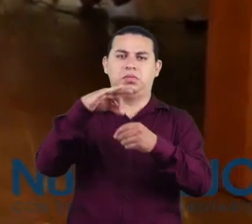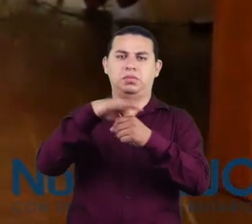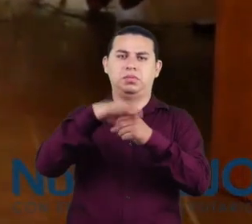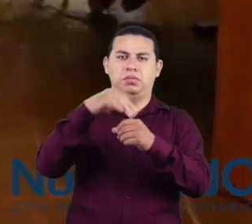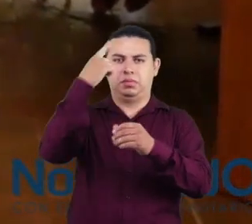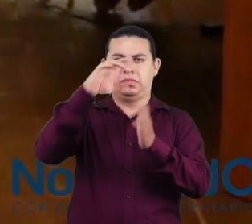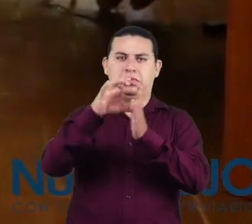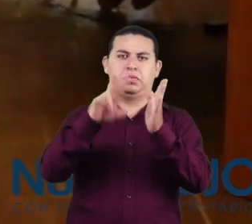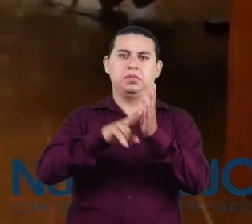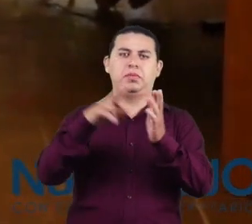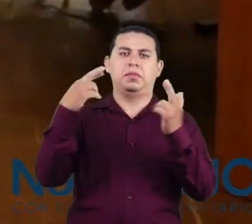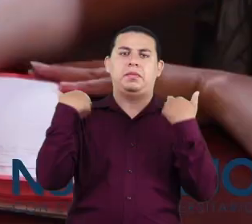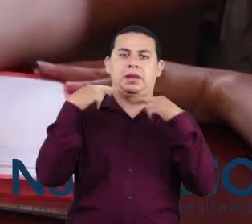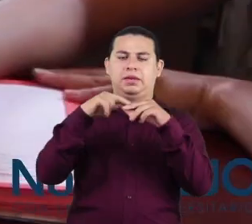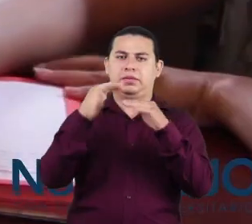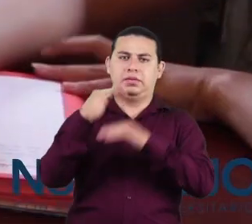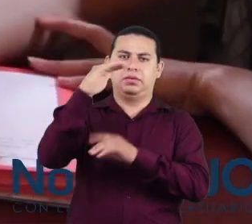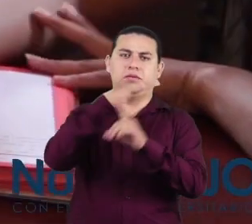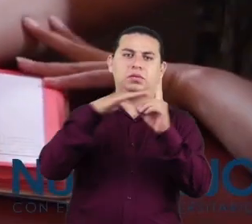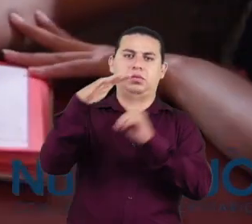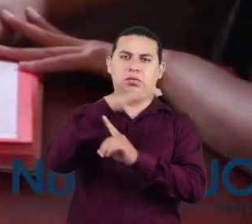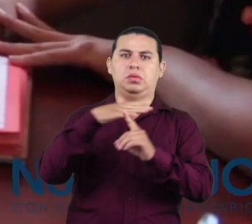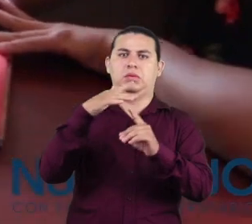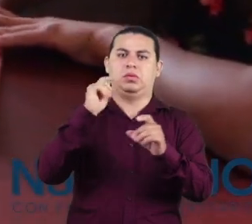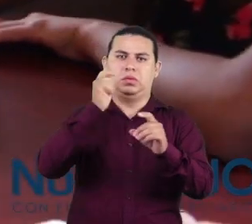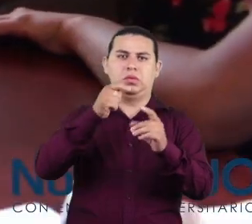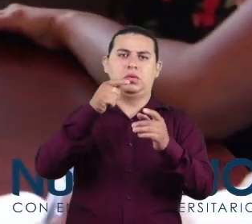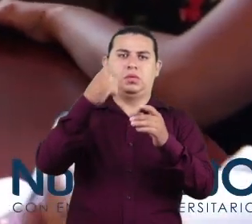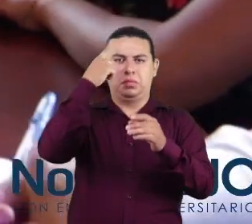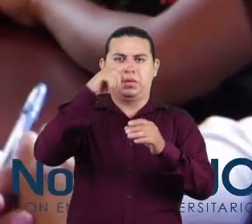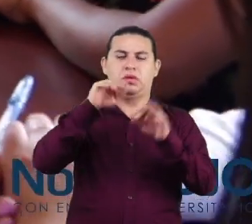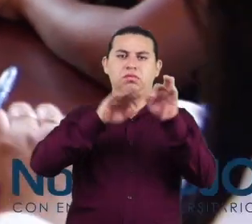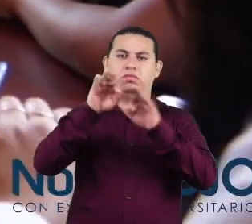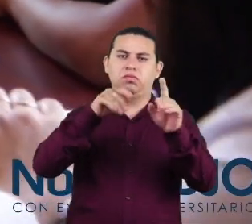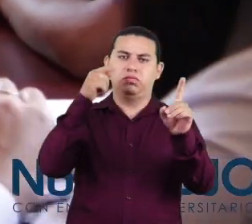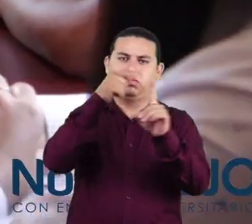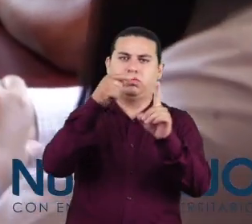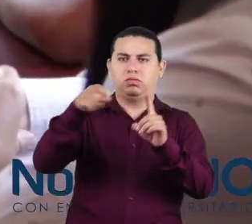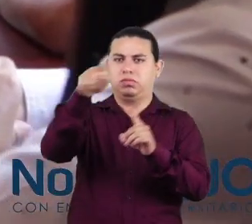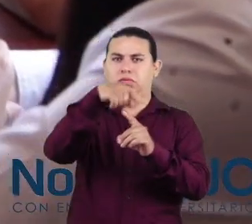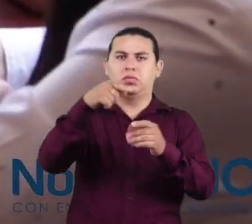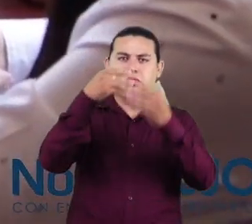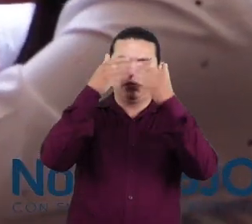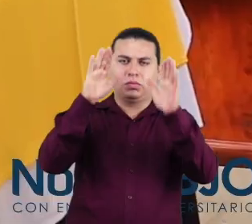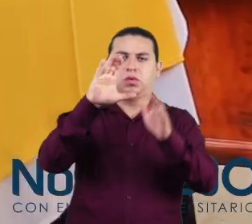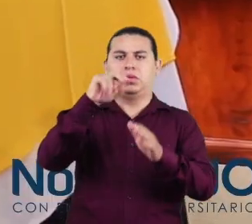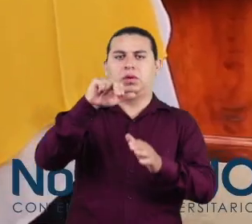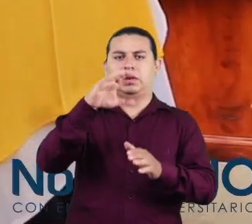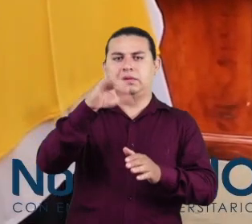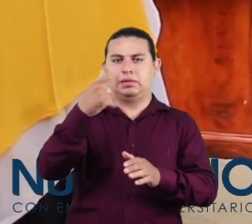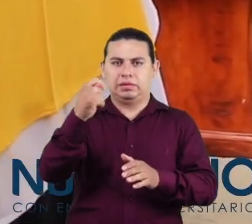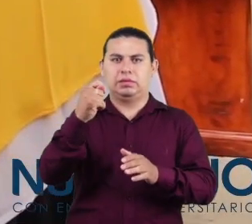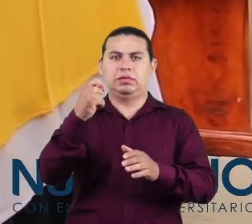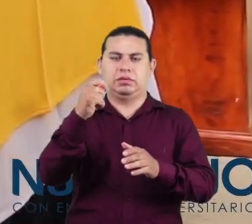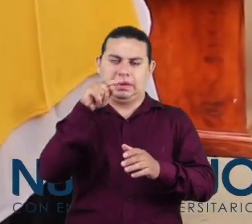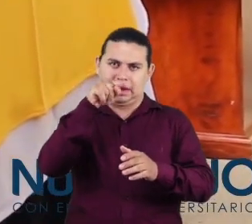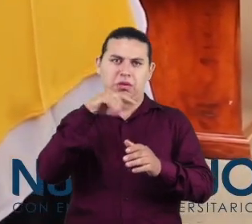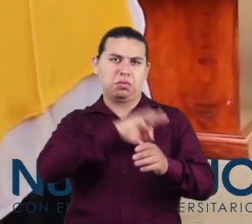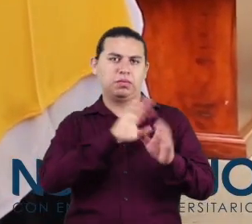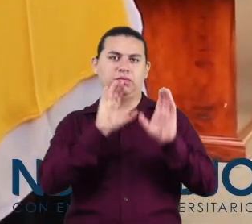la convocatoria de la maestría en Sociología, inscrita en los programas nacionales de posgrados de calidad del CONACYT